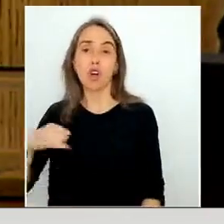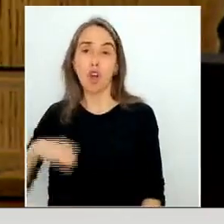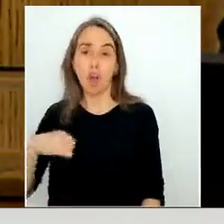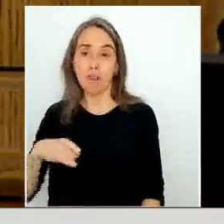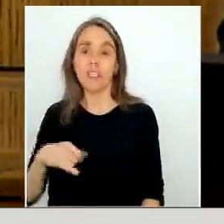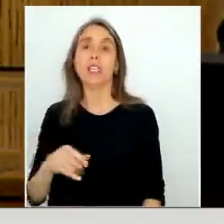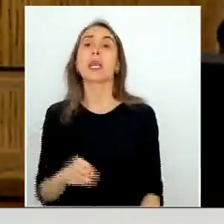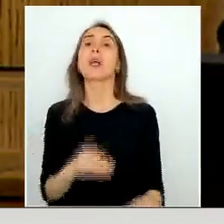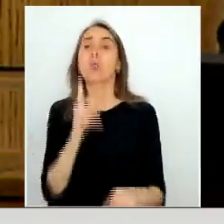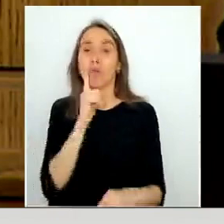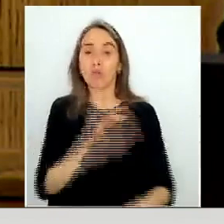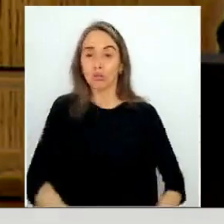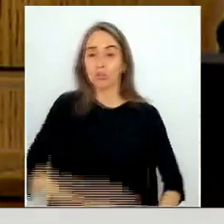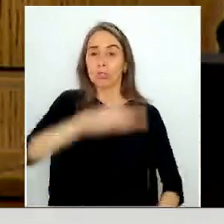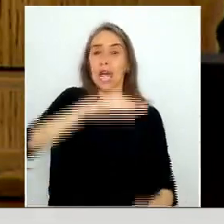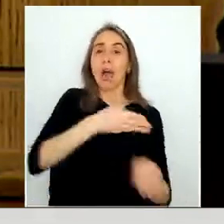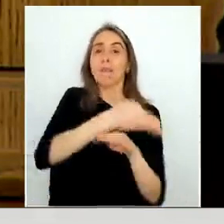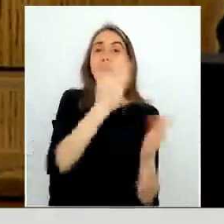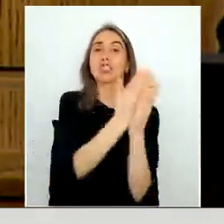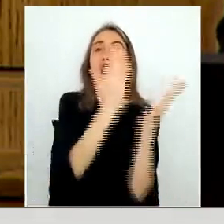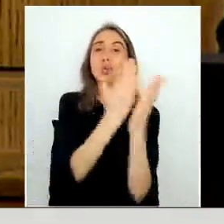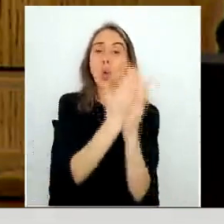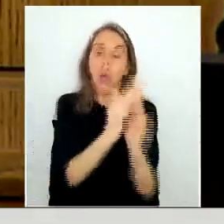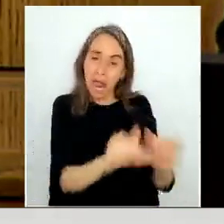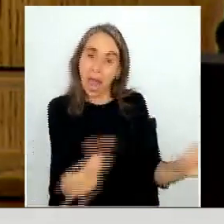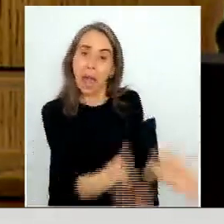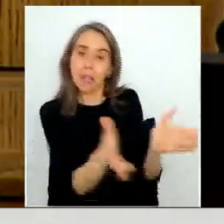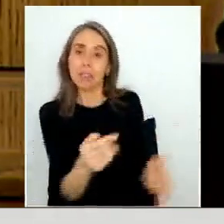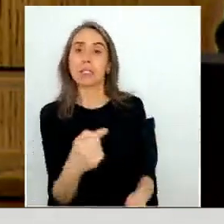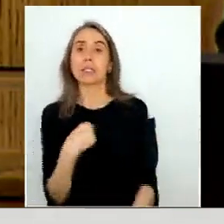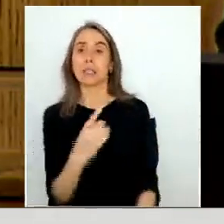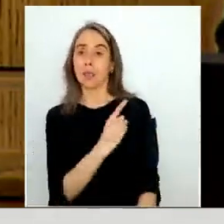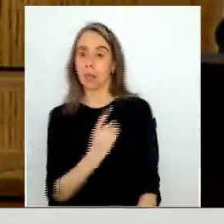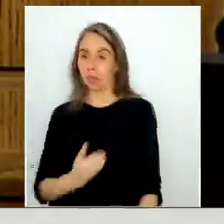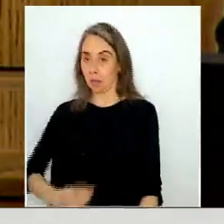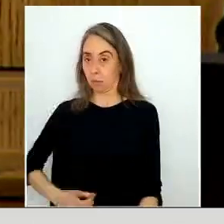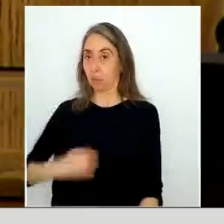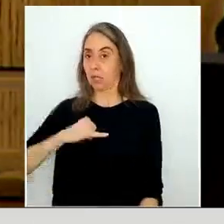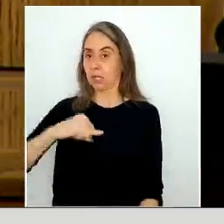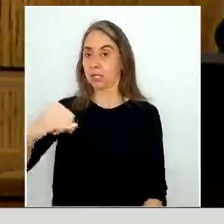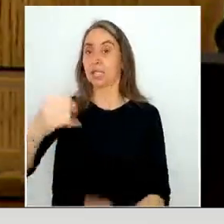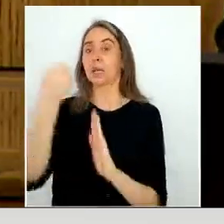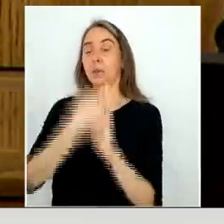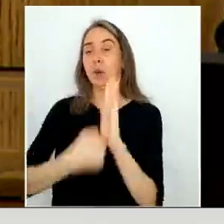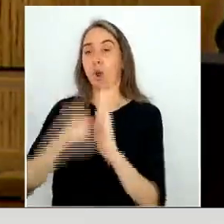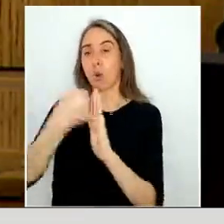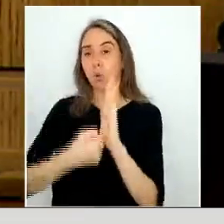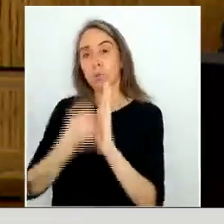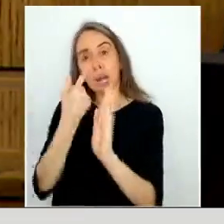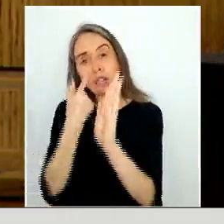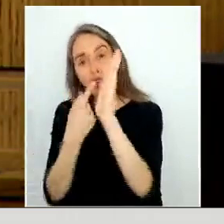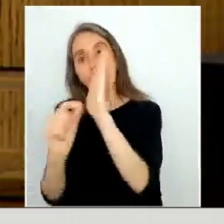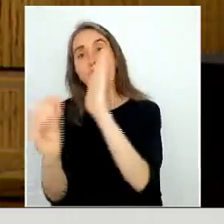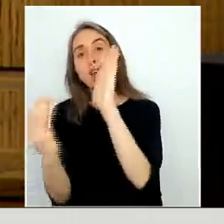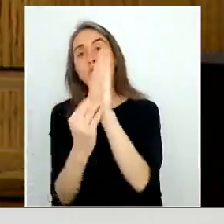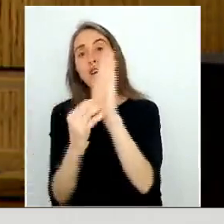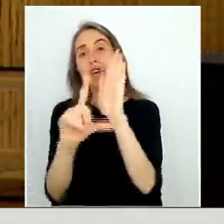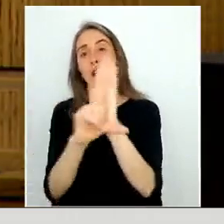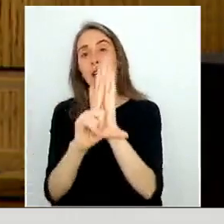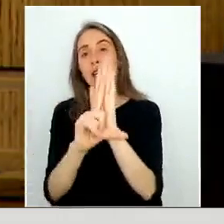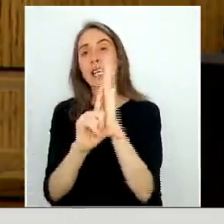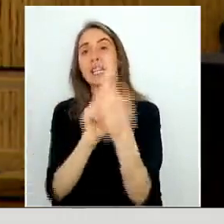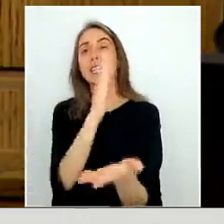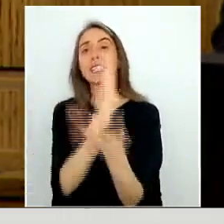escolar por eso es que como diputación segimos luchando por el reconocimiento de los colegios